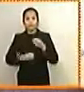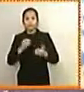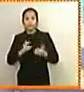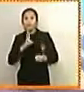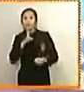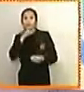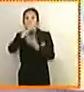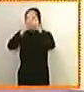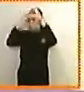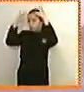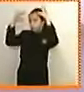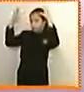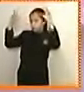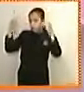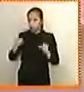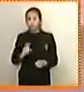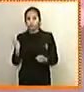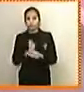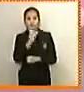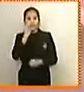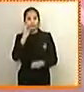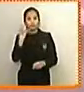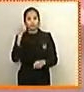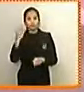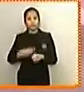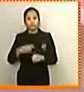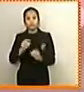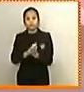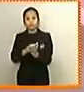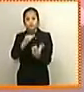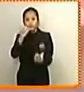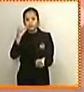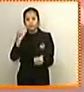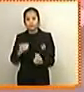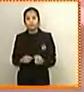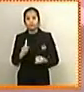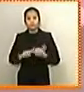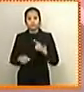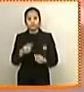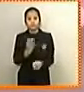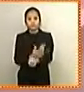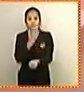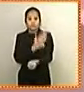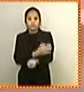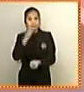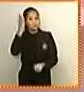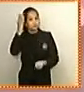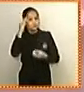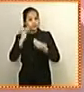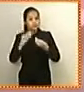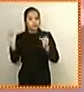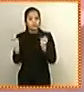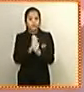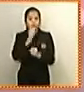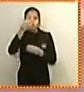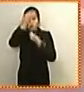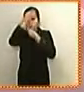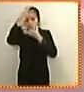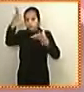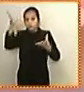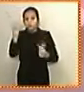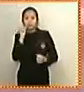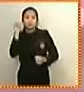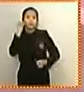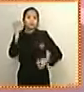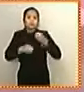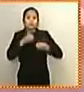una realidad con la diaria y ganar hasta 60 veces su inversión. Amigos, pero antes de conocer el número afortunado, les comento que en el